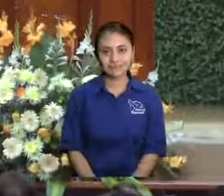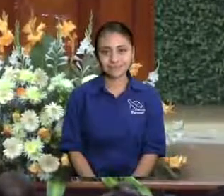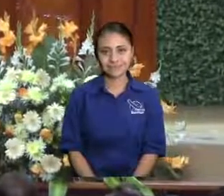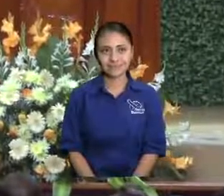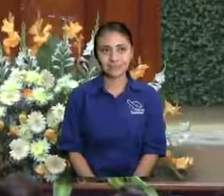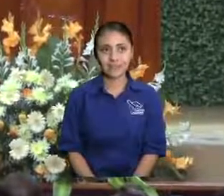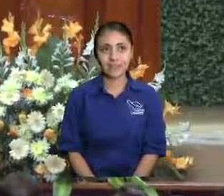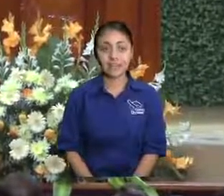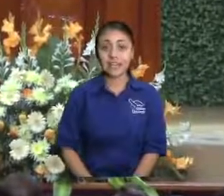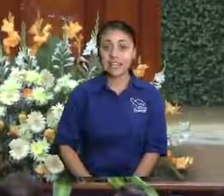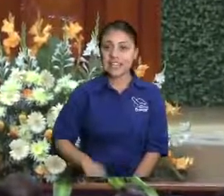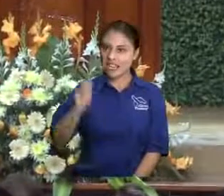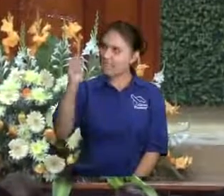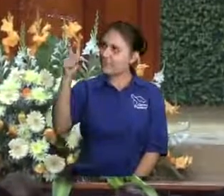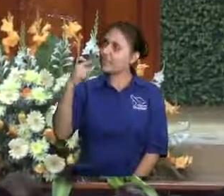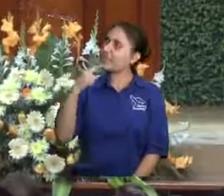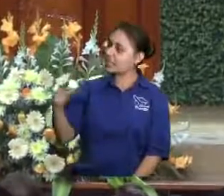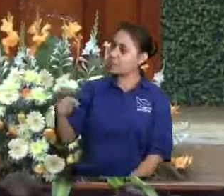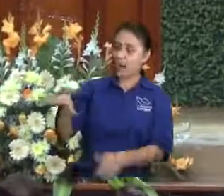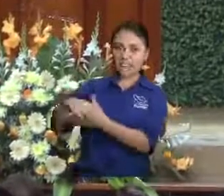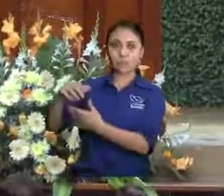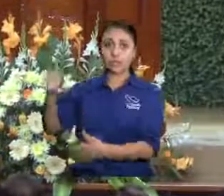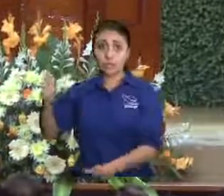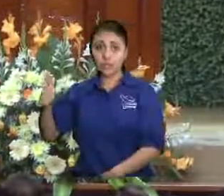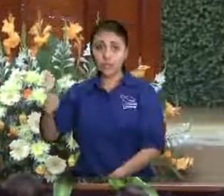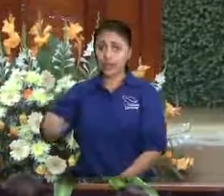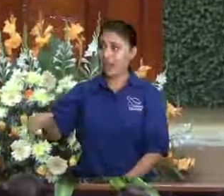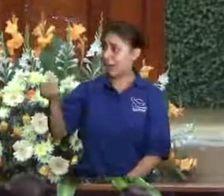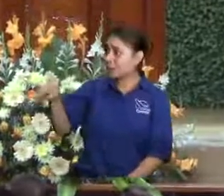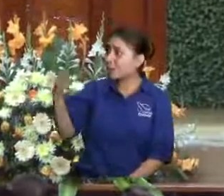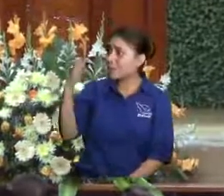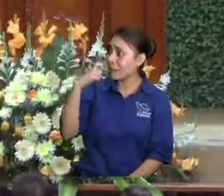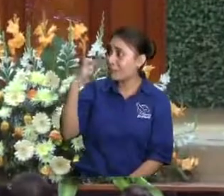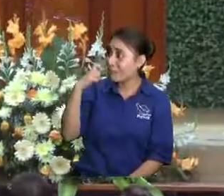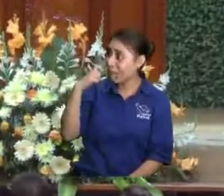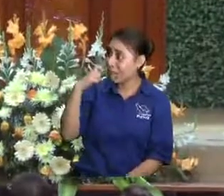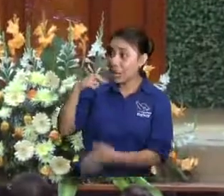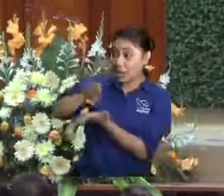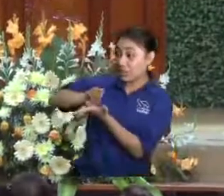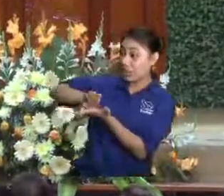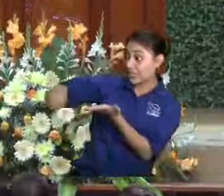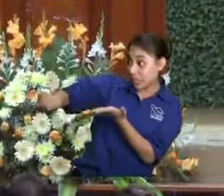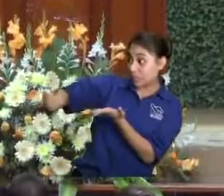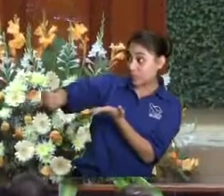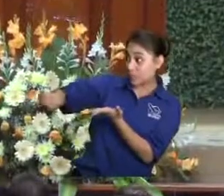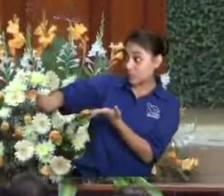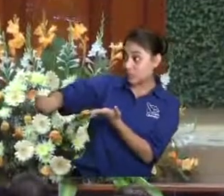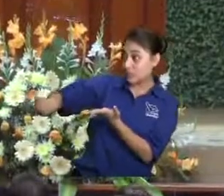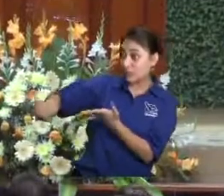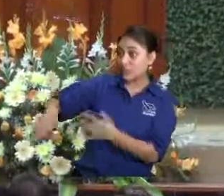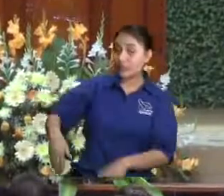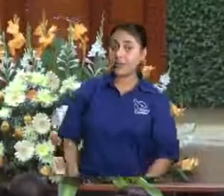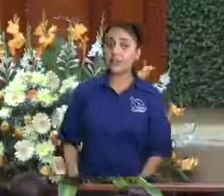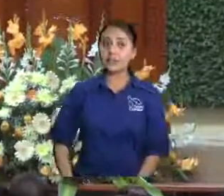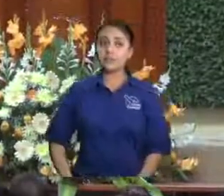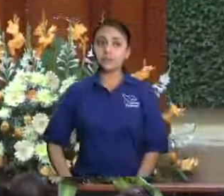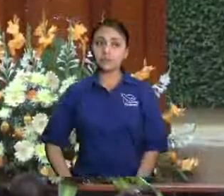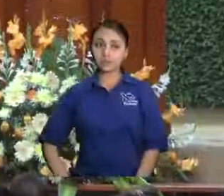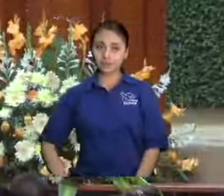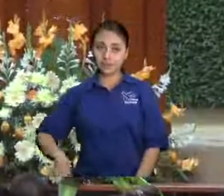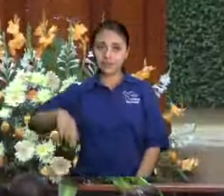Que quitó a tu tata del reino para ponerme a mí. O sea, tenía una